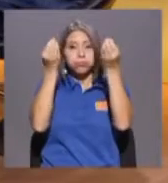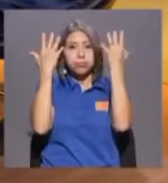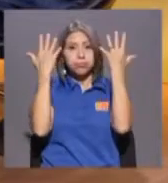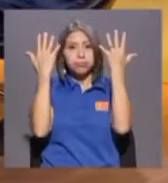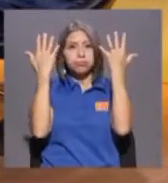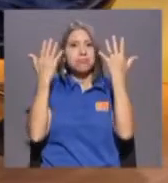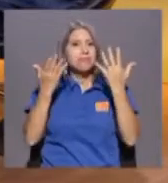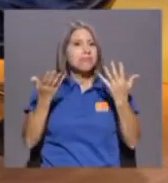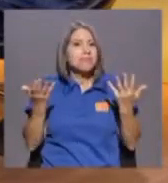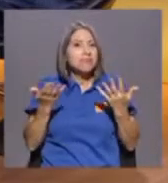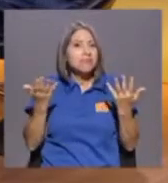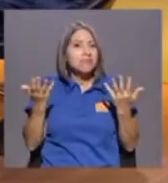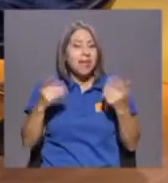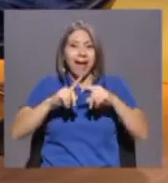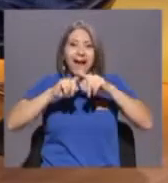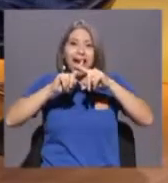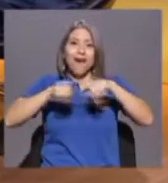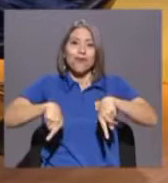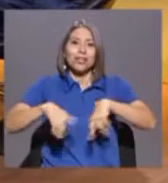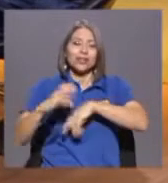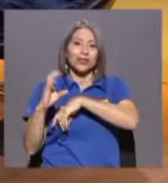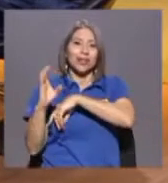La abolición de la pena de muerte.